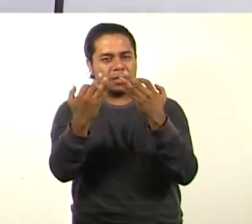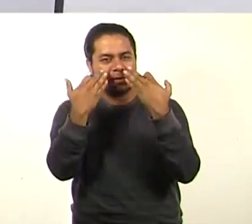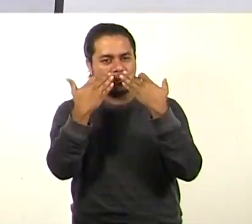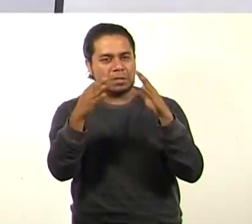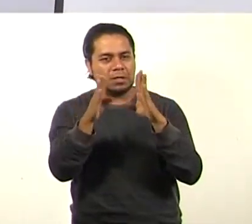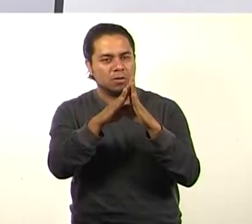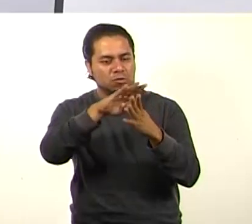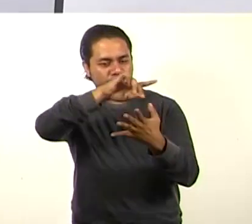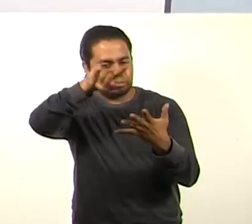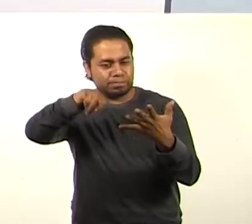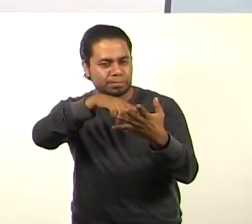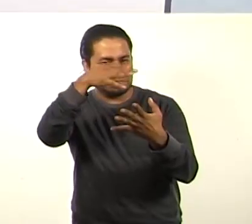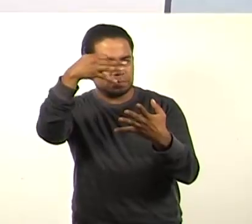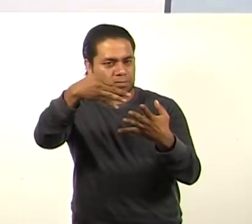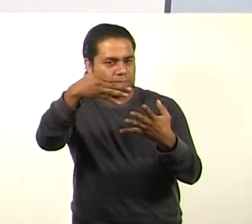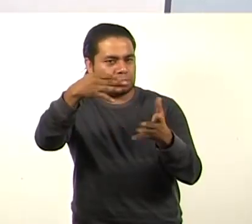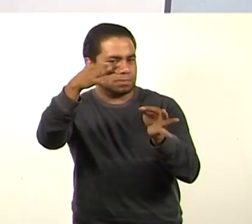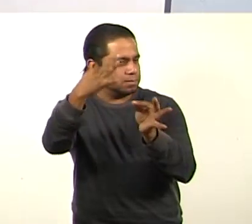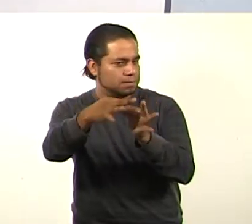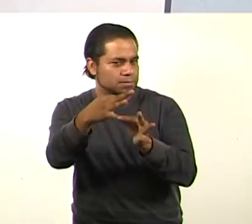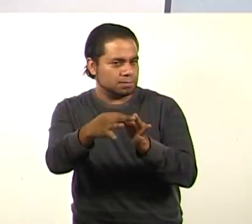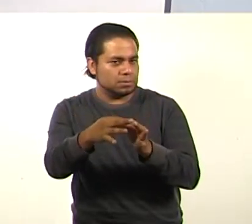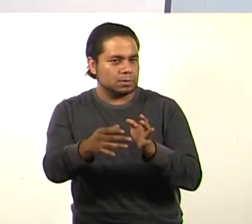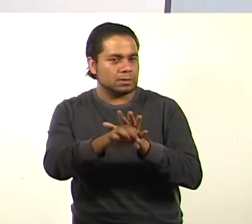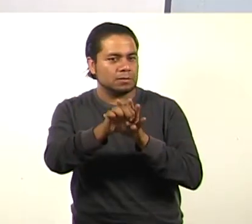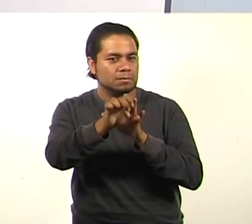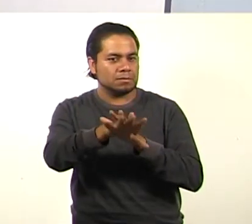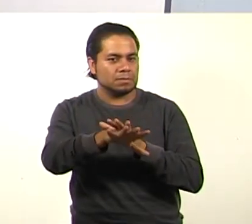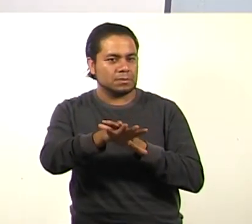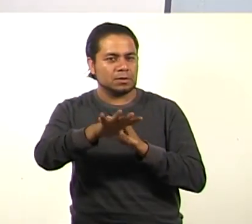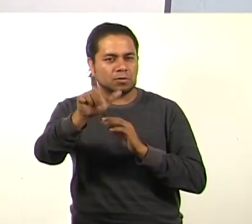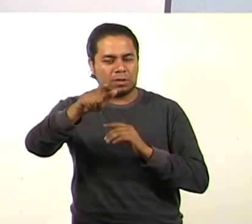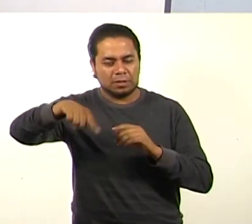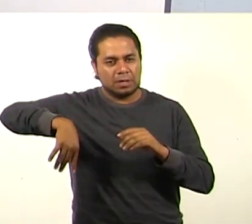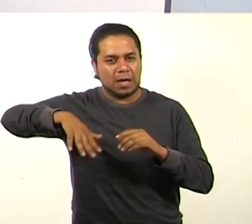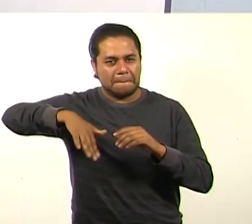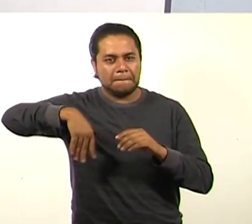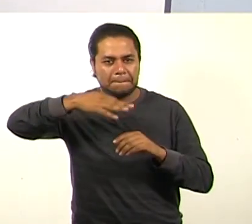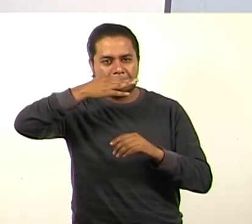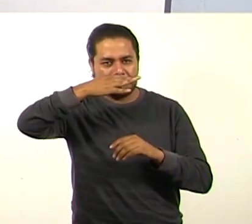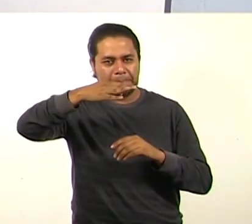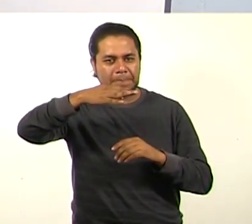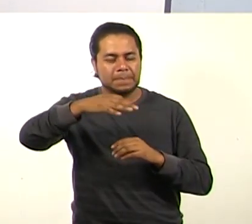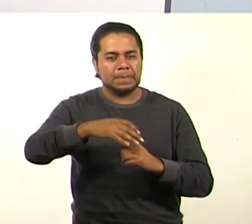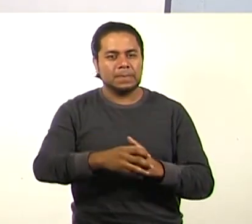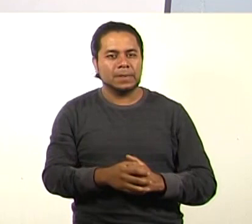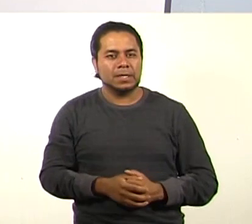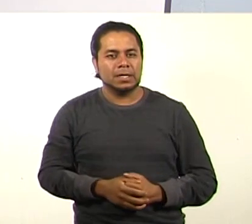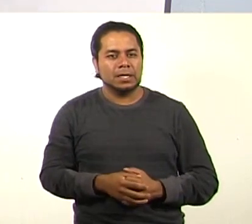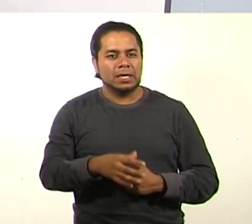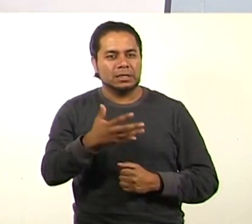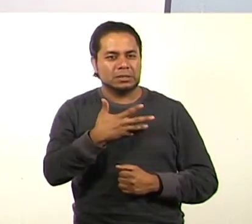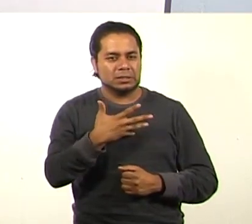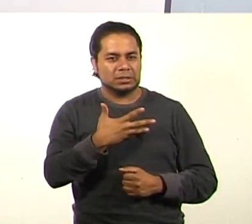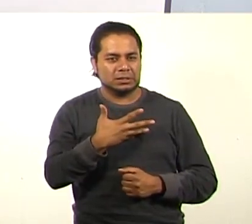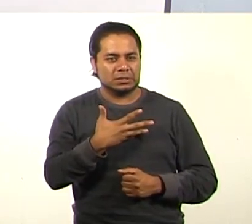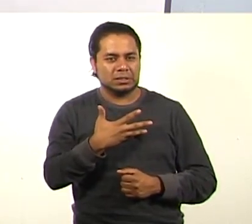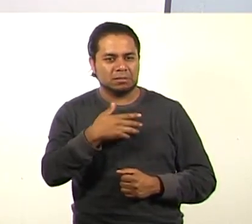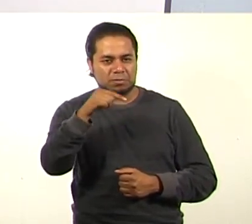caben perfectamente. Por ejemplo, en el ejemplo inicial, tenemos